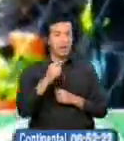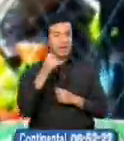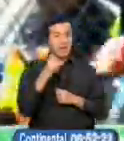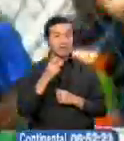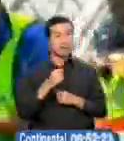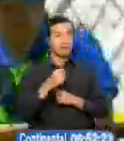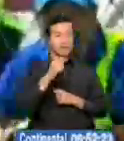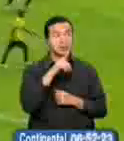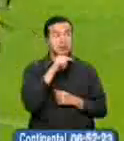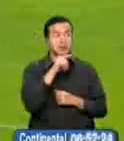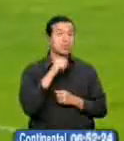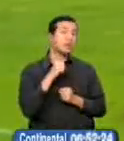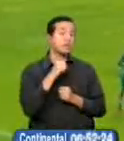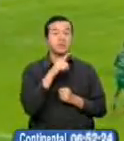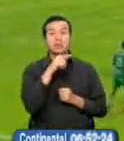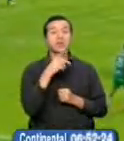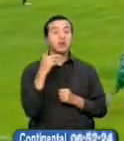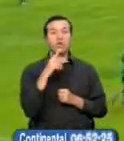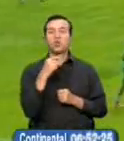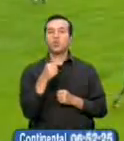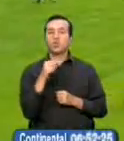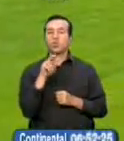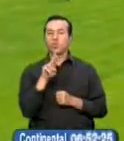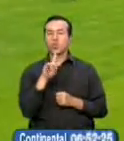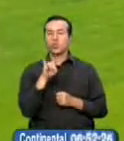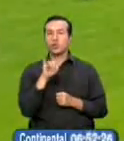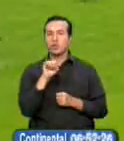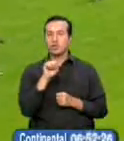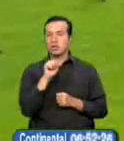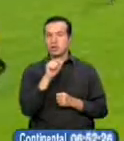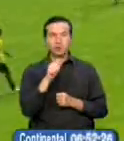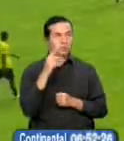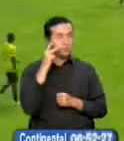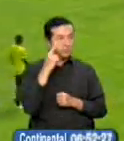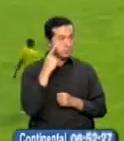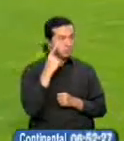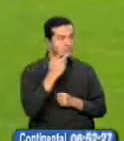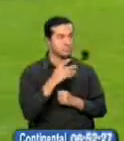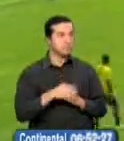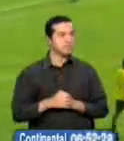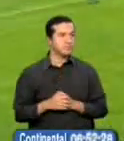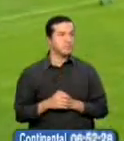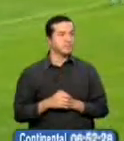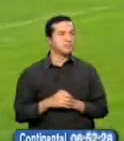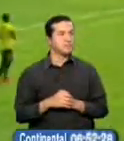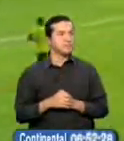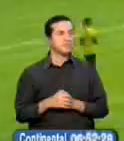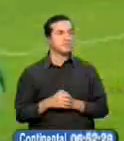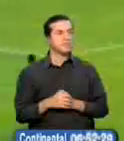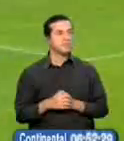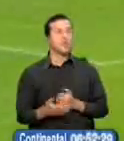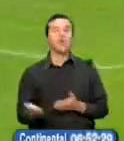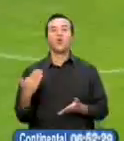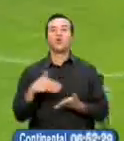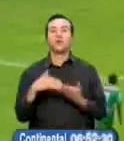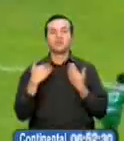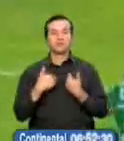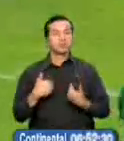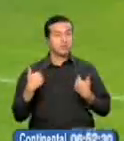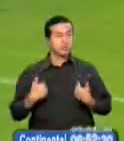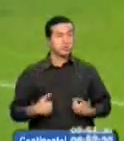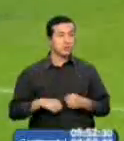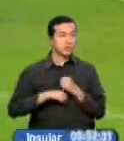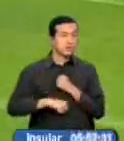porque el que cabecea, es Gudiño, el zaguero central. Un nuevo intento para Muxurruna, aquí llega este